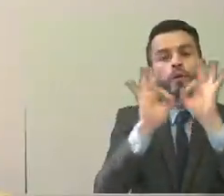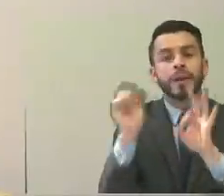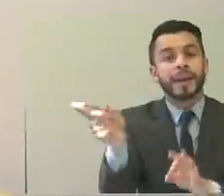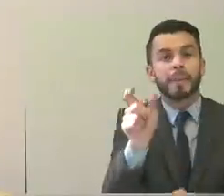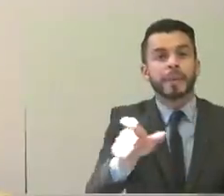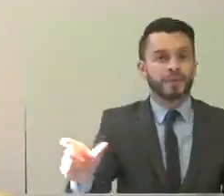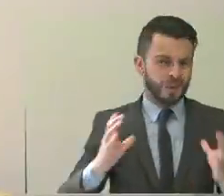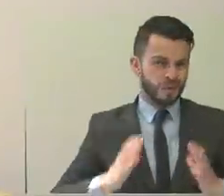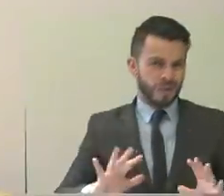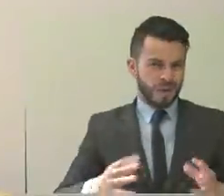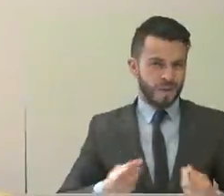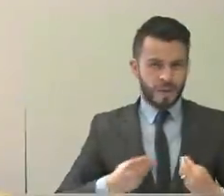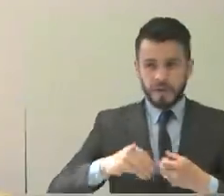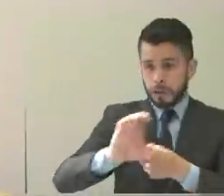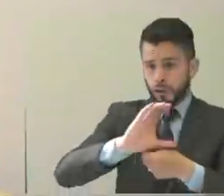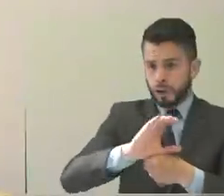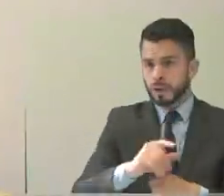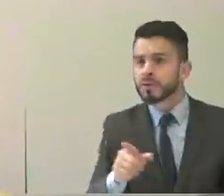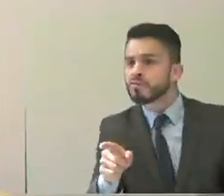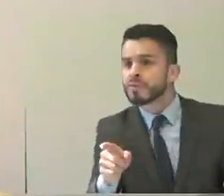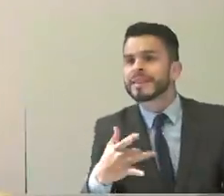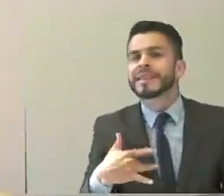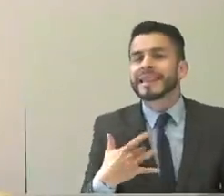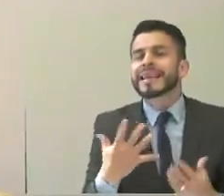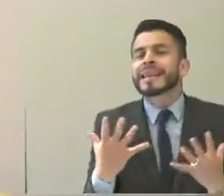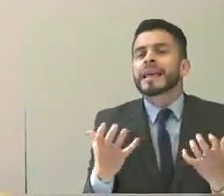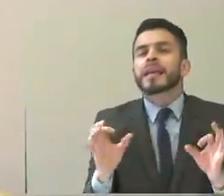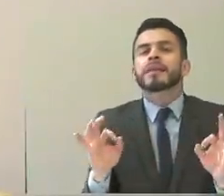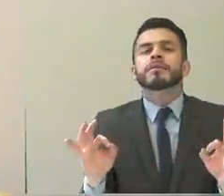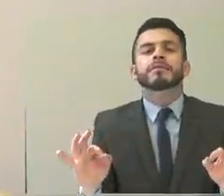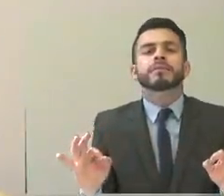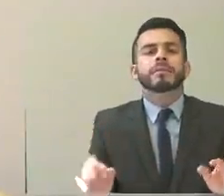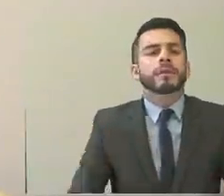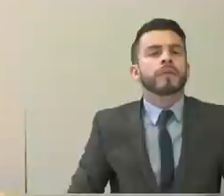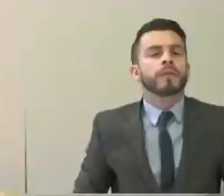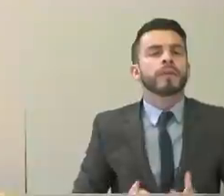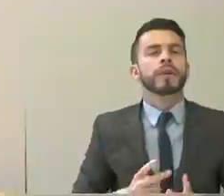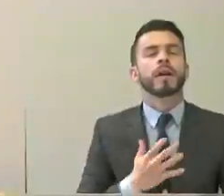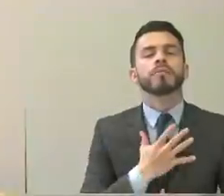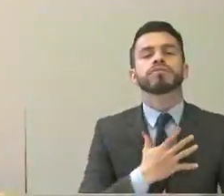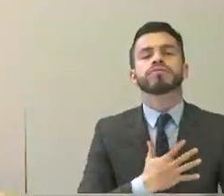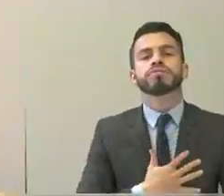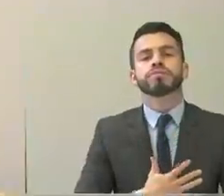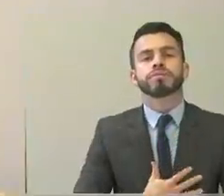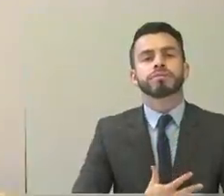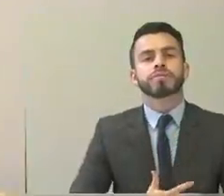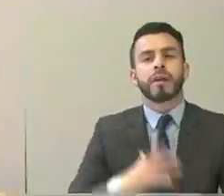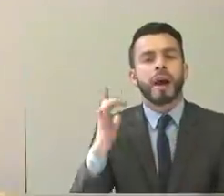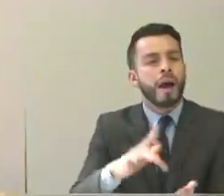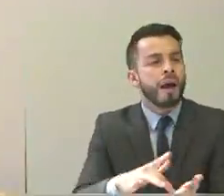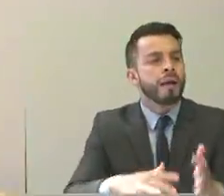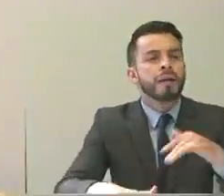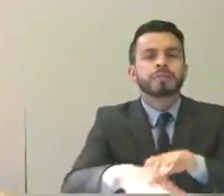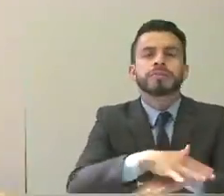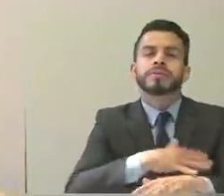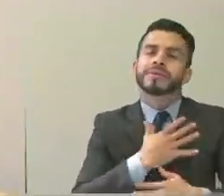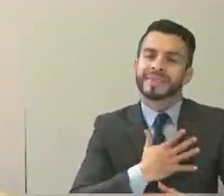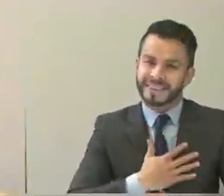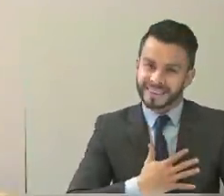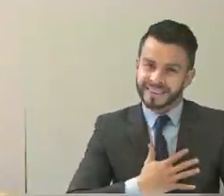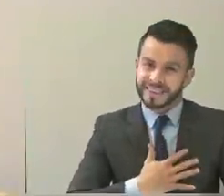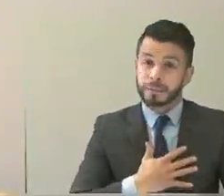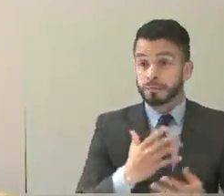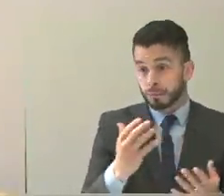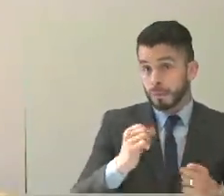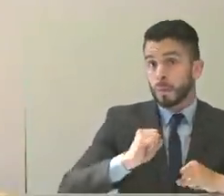los ciudadanos y mejorar la calidad de vida. Trabajamos por todo el mundo, incluso hemos trabajado en muchas ciudades de